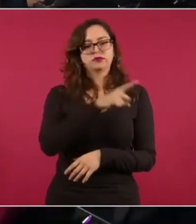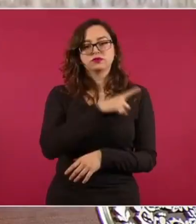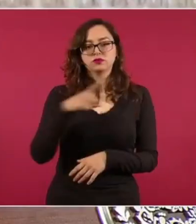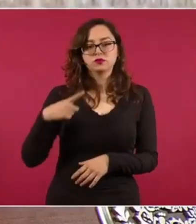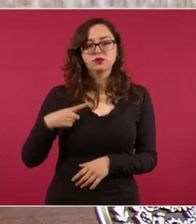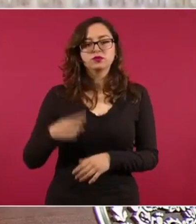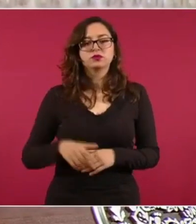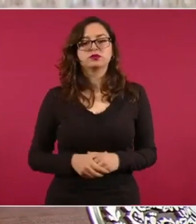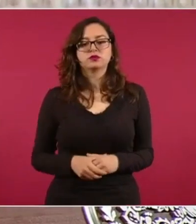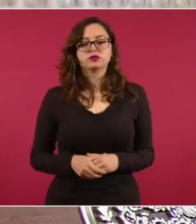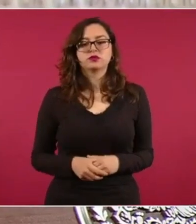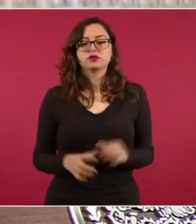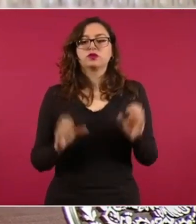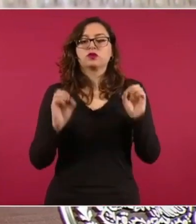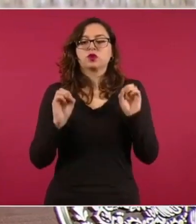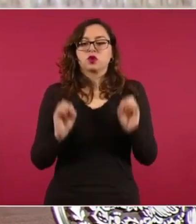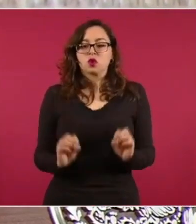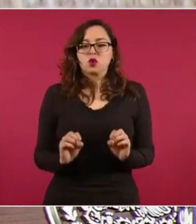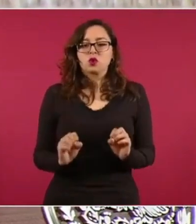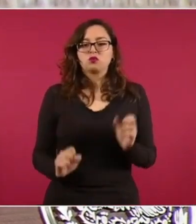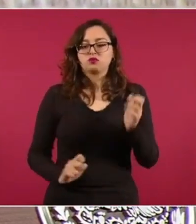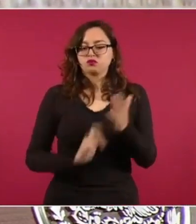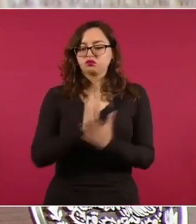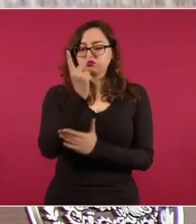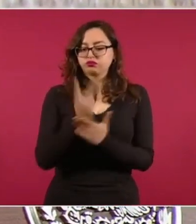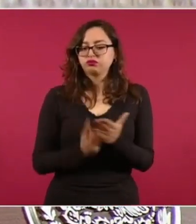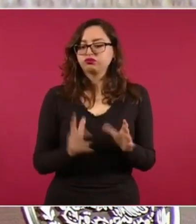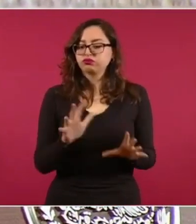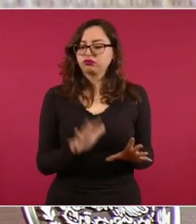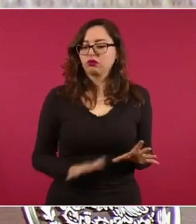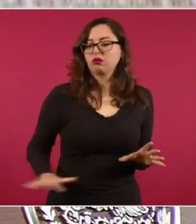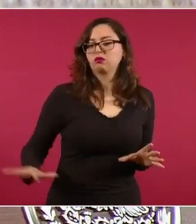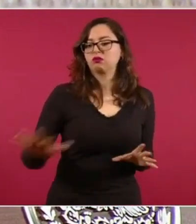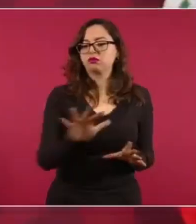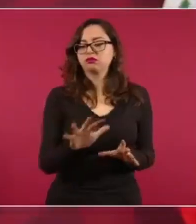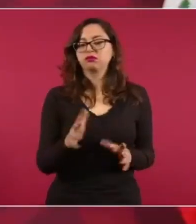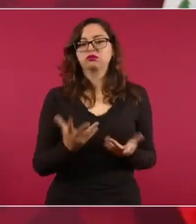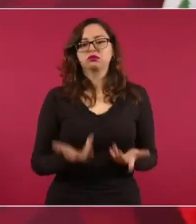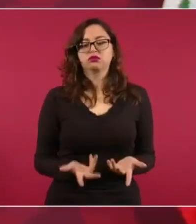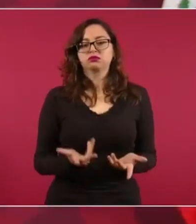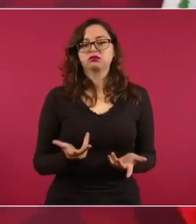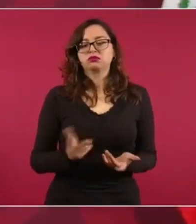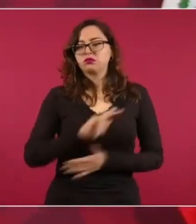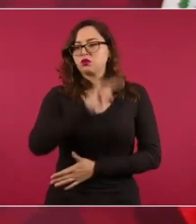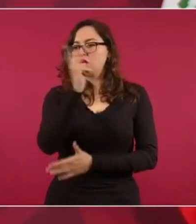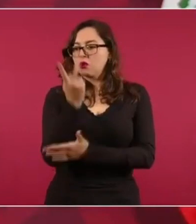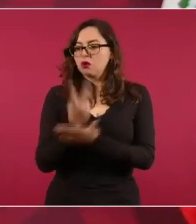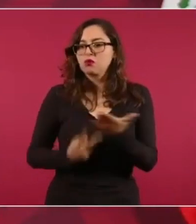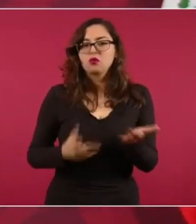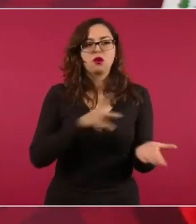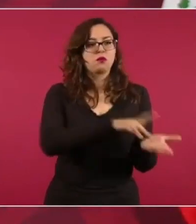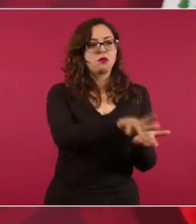o utilizar los programas sociales o de bienestar,